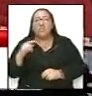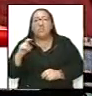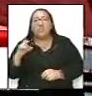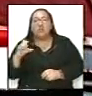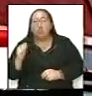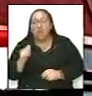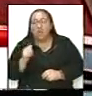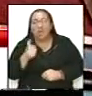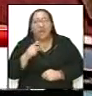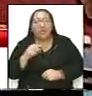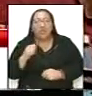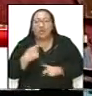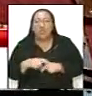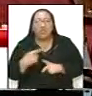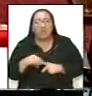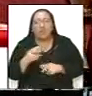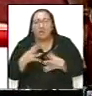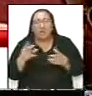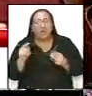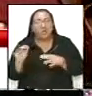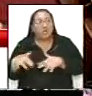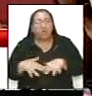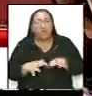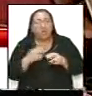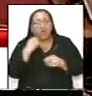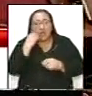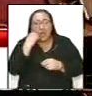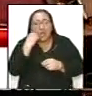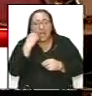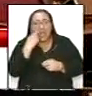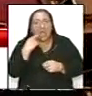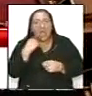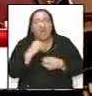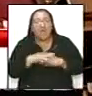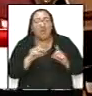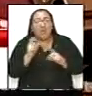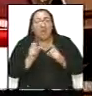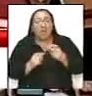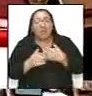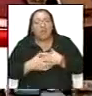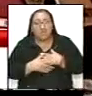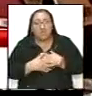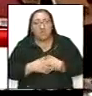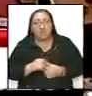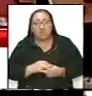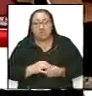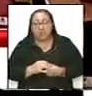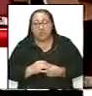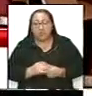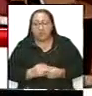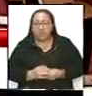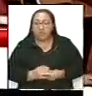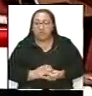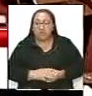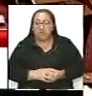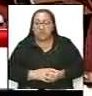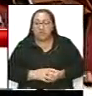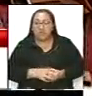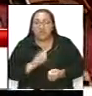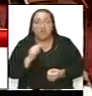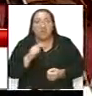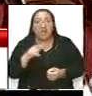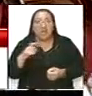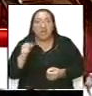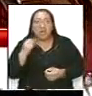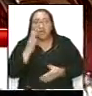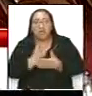asexuales, andróginos, etcétera. Esta corriente impulsa la asexualización del ser humano, advirtió. Luz Salgado